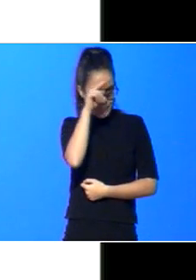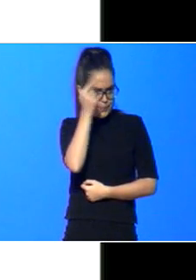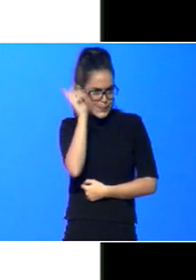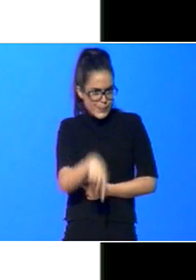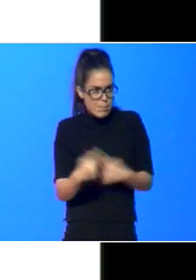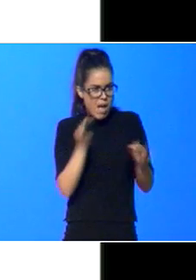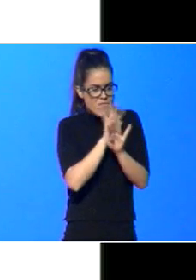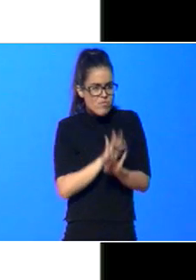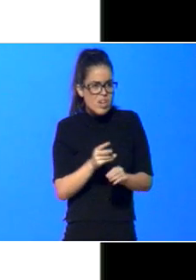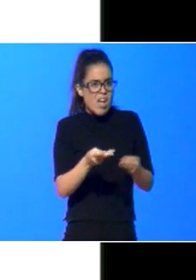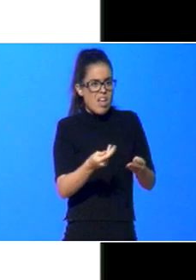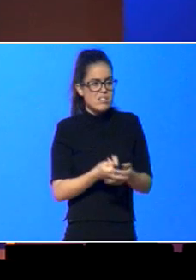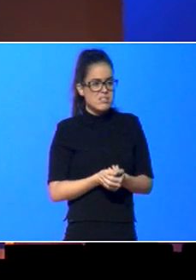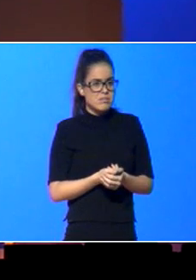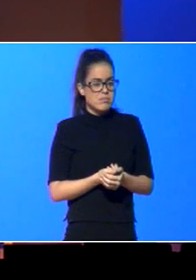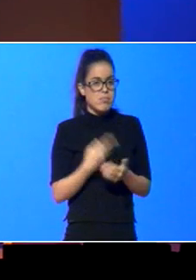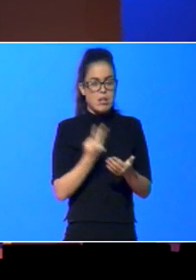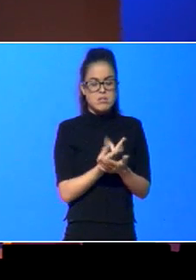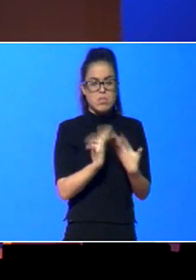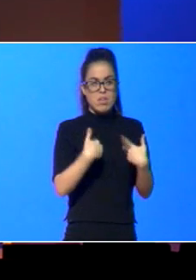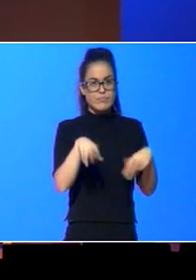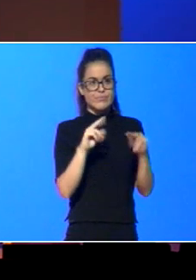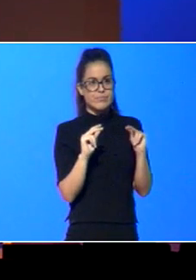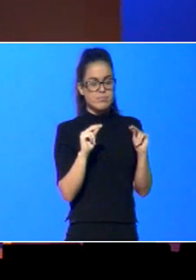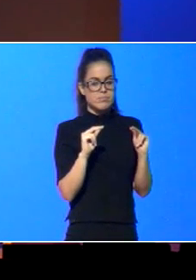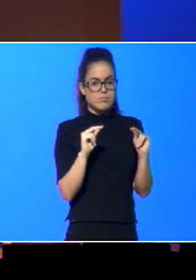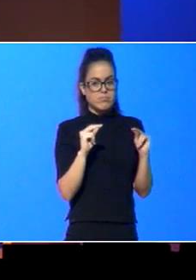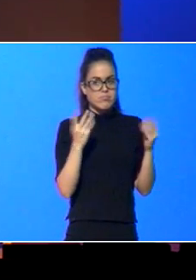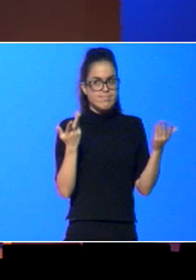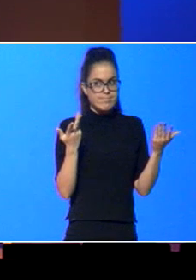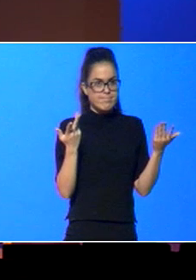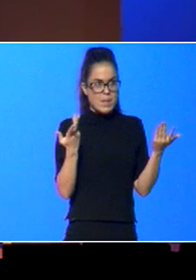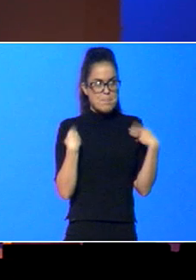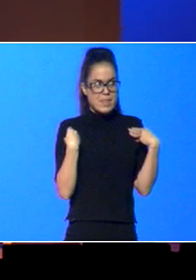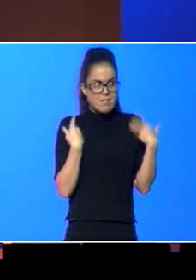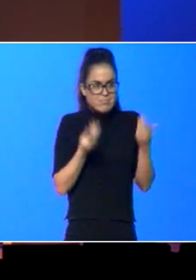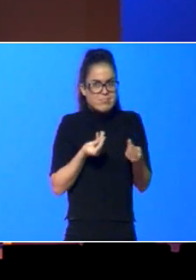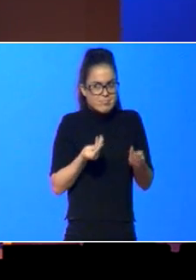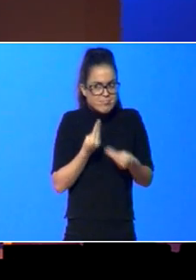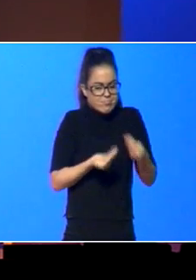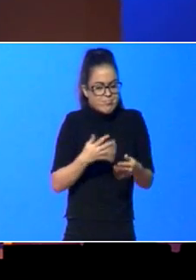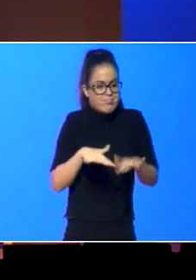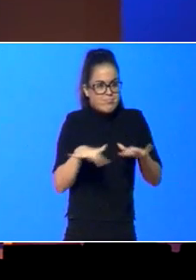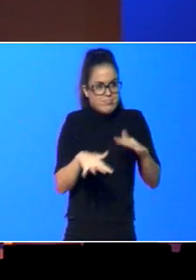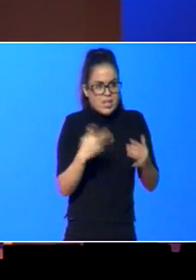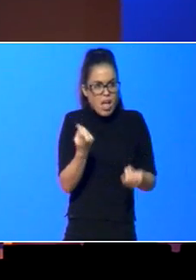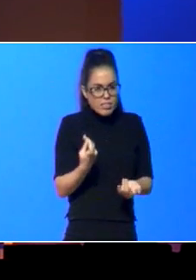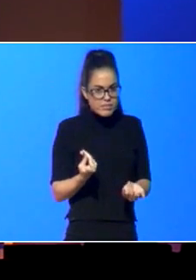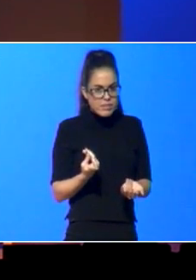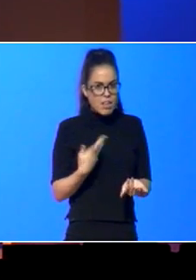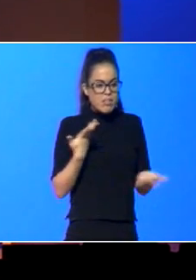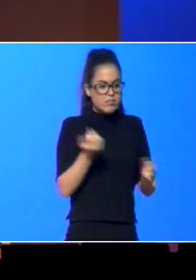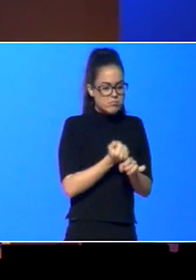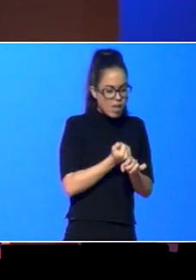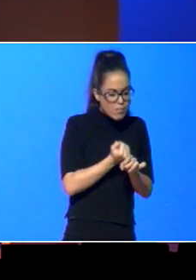al final cuando sales de la secundaria pues tienes esa que enfrentarte a ello, ¿no? Entonces aquí es verdad que tenemos aulas de aprendizaje de tareas donde